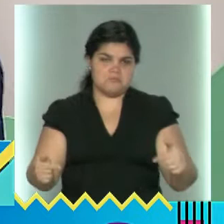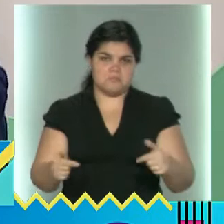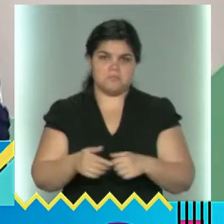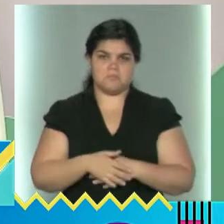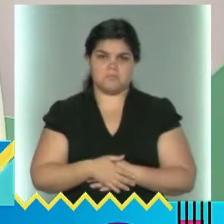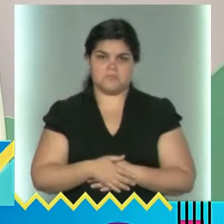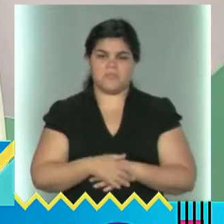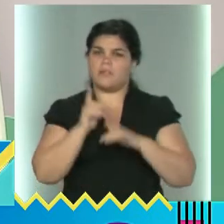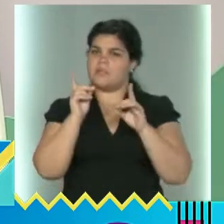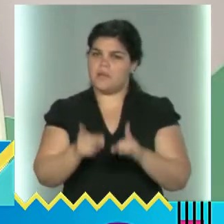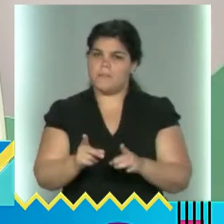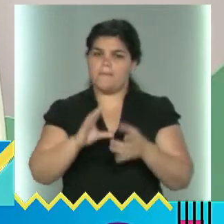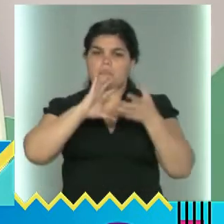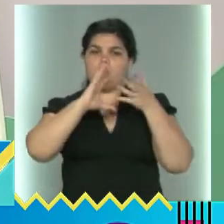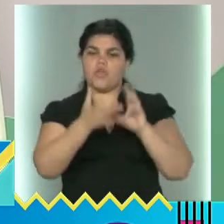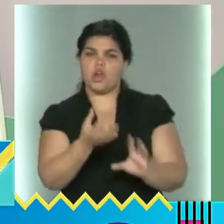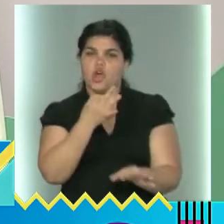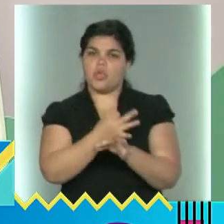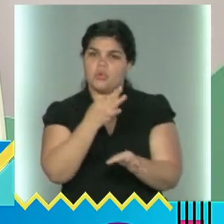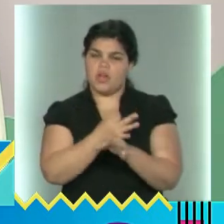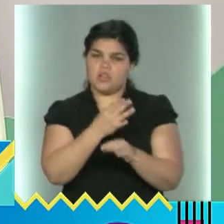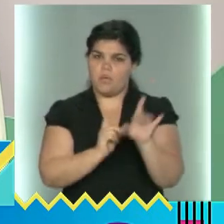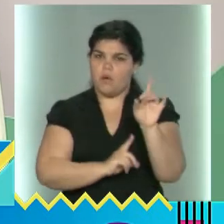hay muchos modelos educativos que precisamente